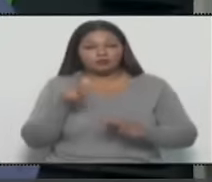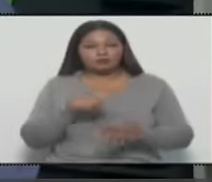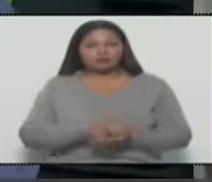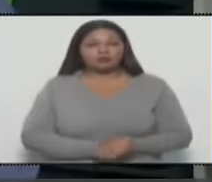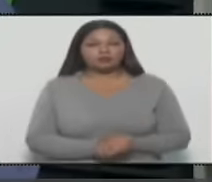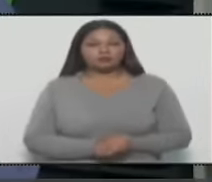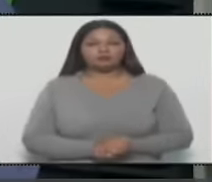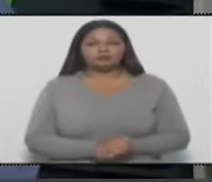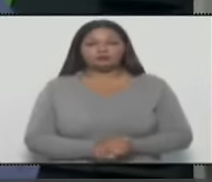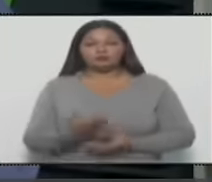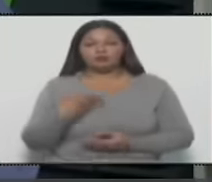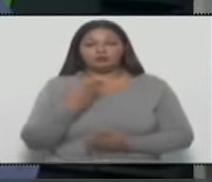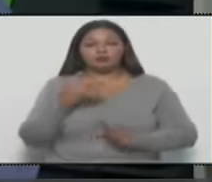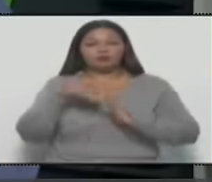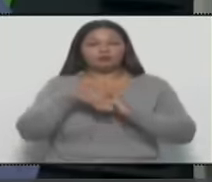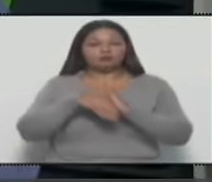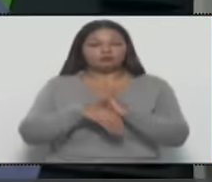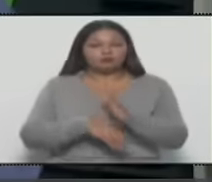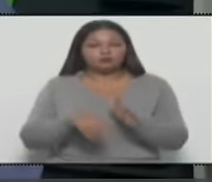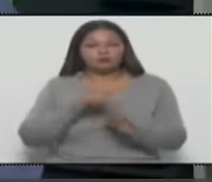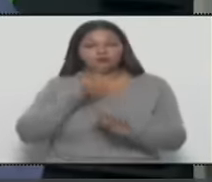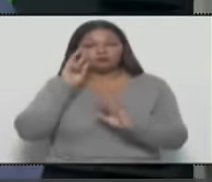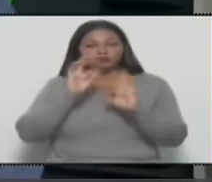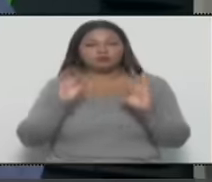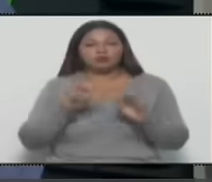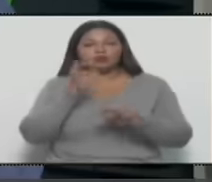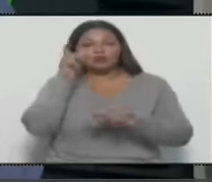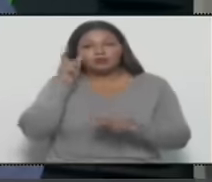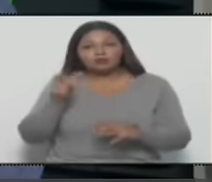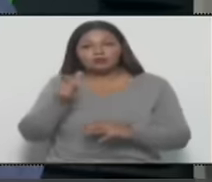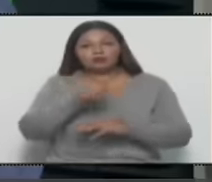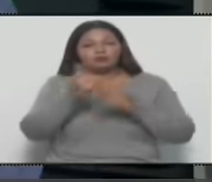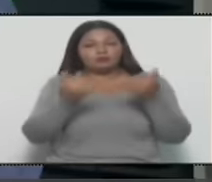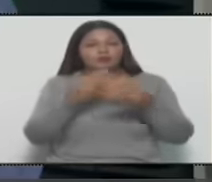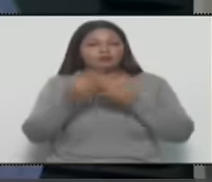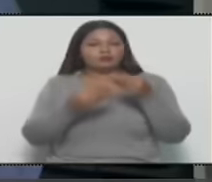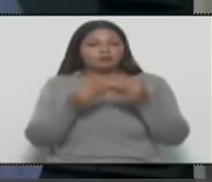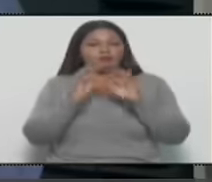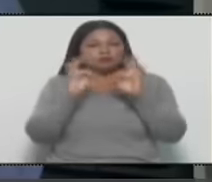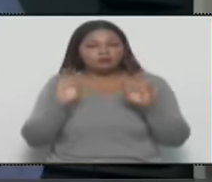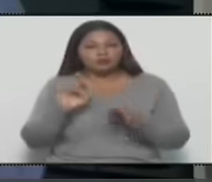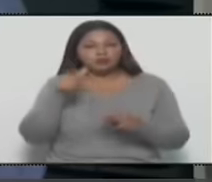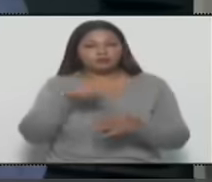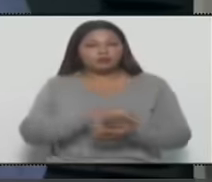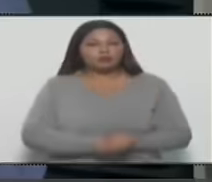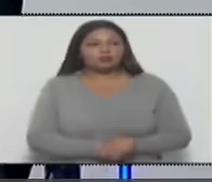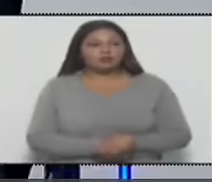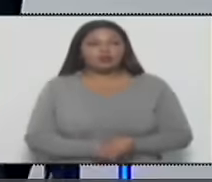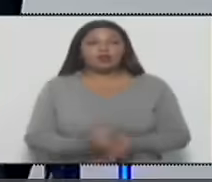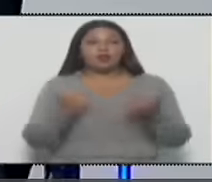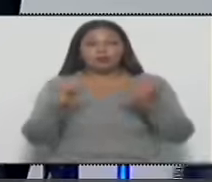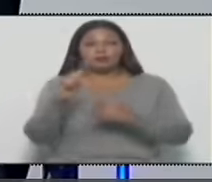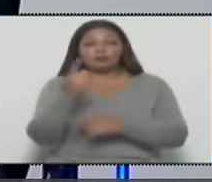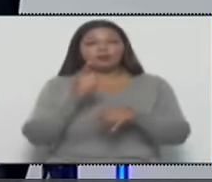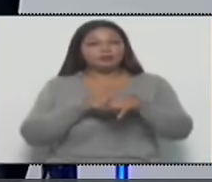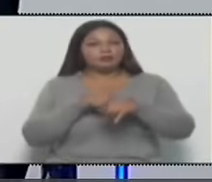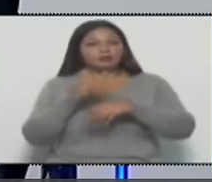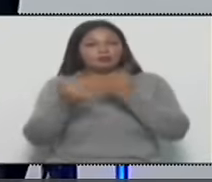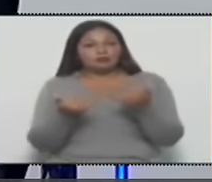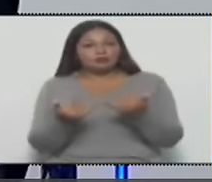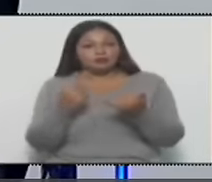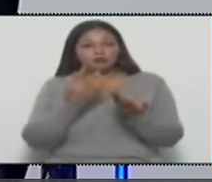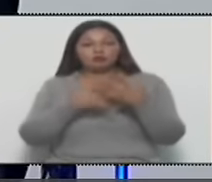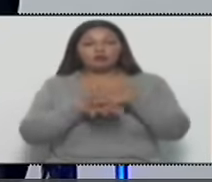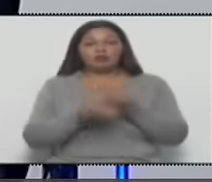poder bajarlos, ¿okay? Y que el pueblo no pueda acceder a esta plataforma. Ahora, en esta primera etapa se han visto